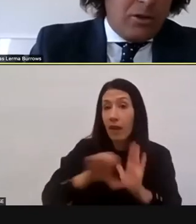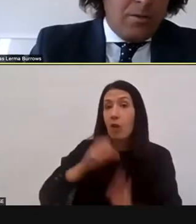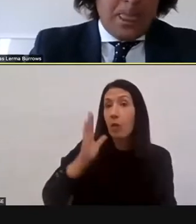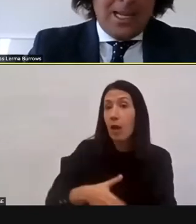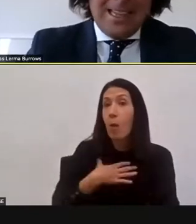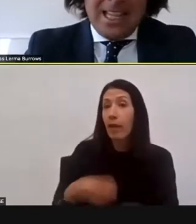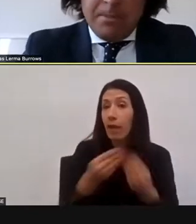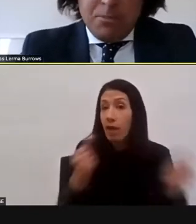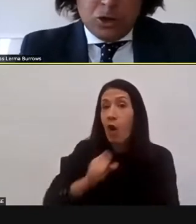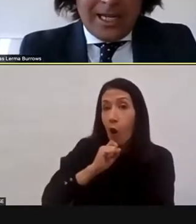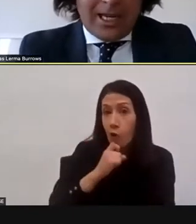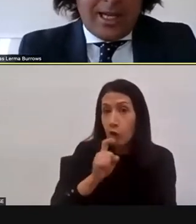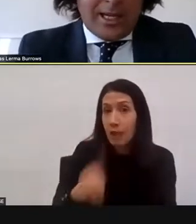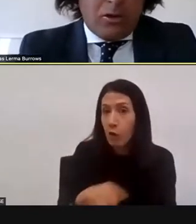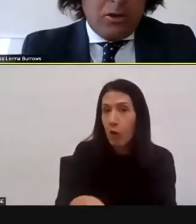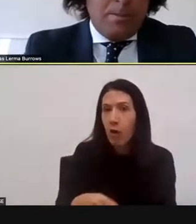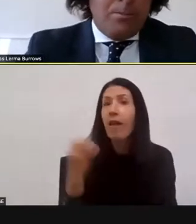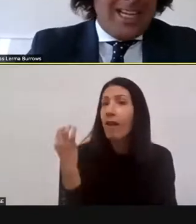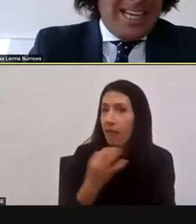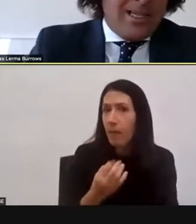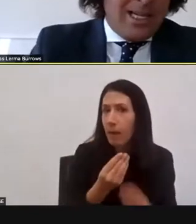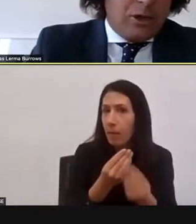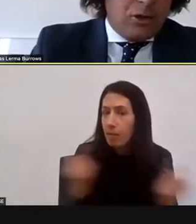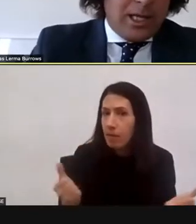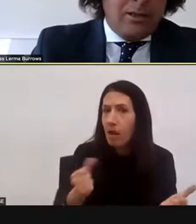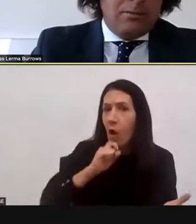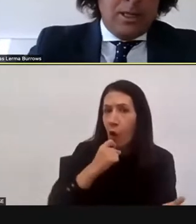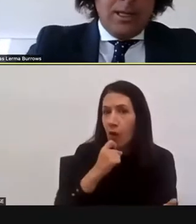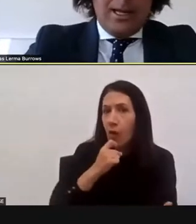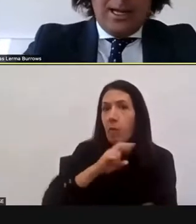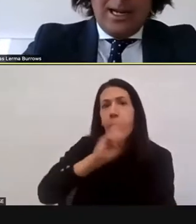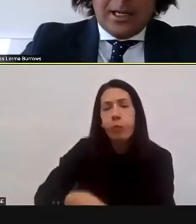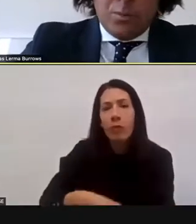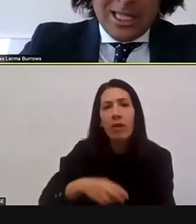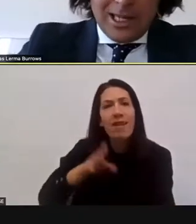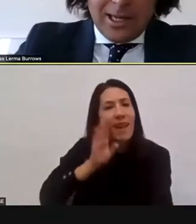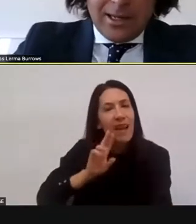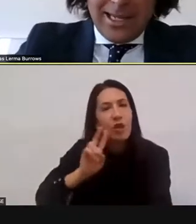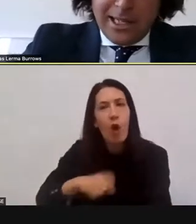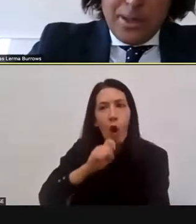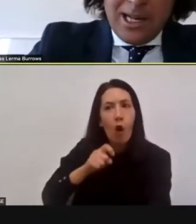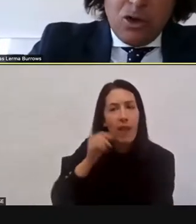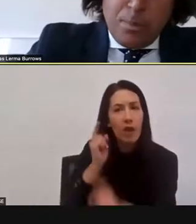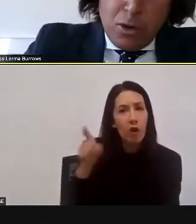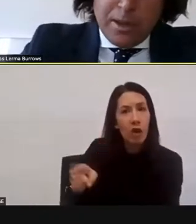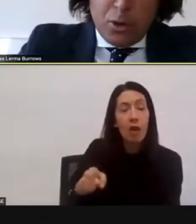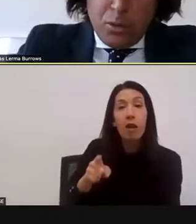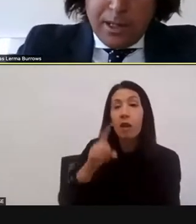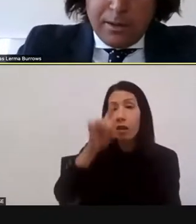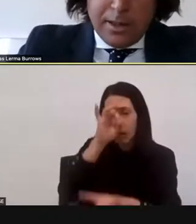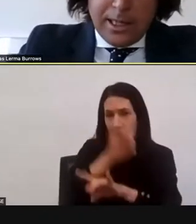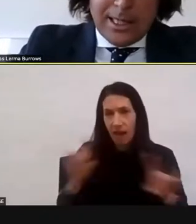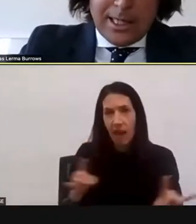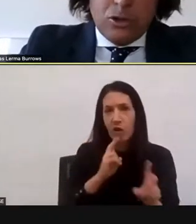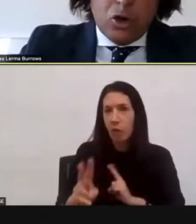odio? ¿Debemos erradicar el odio? ¿Es delito odiar? La respuesta es clara. El derecho penal no puede prohibir,